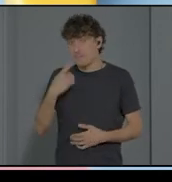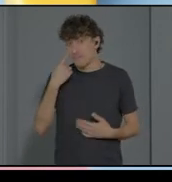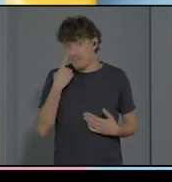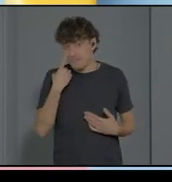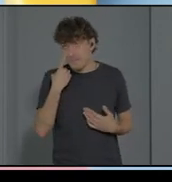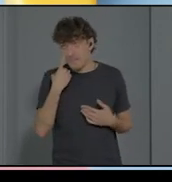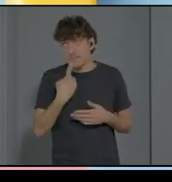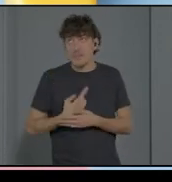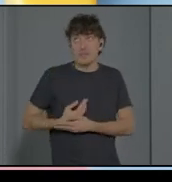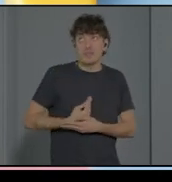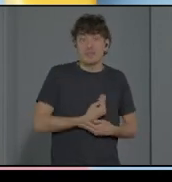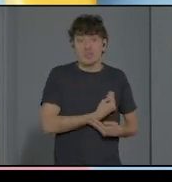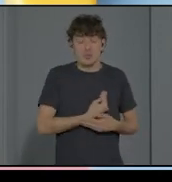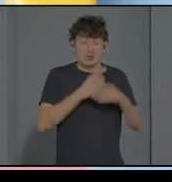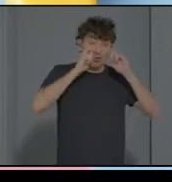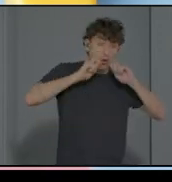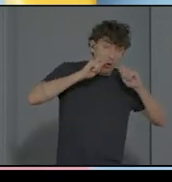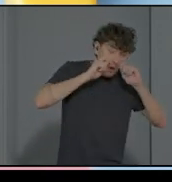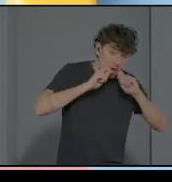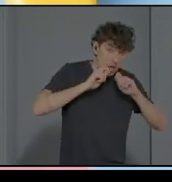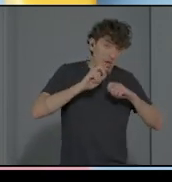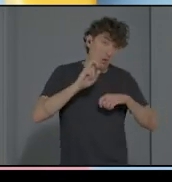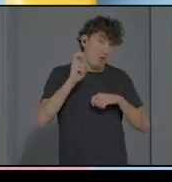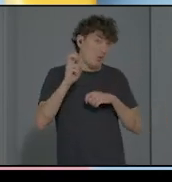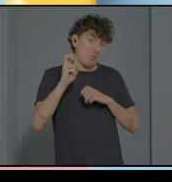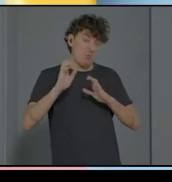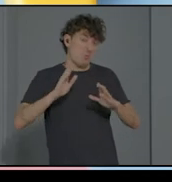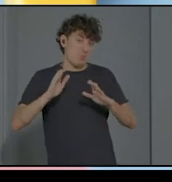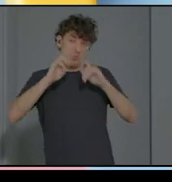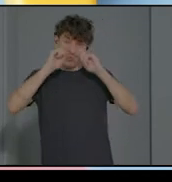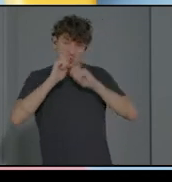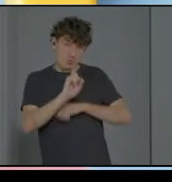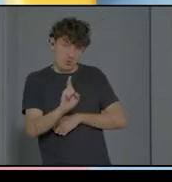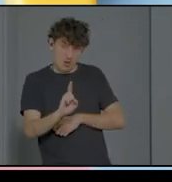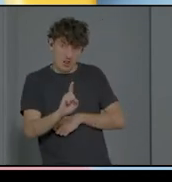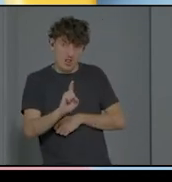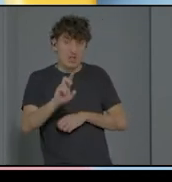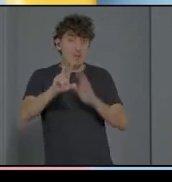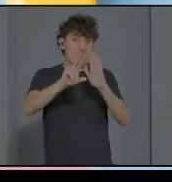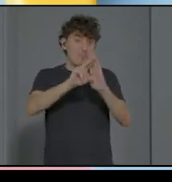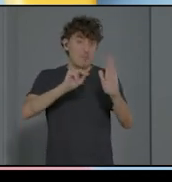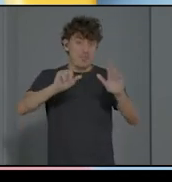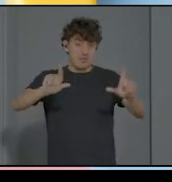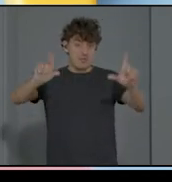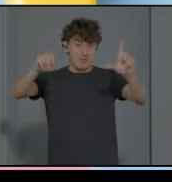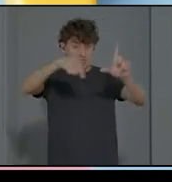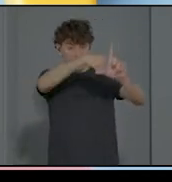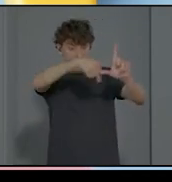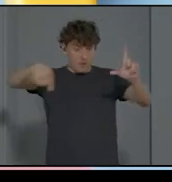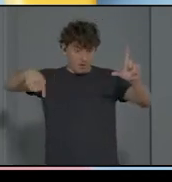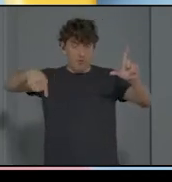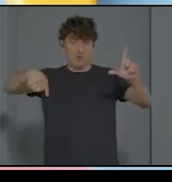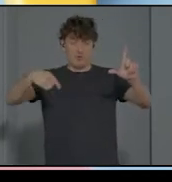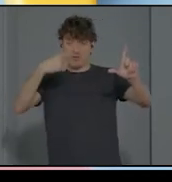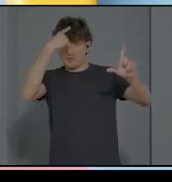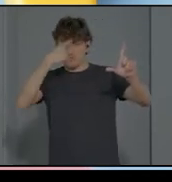no, y debajo del vídeo podéis ver una imagen que a lo mejor no es tan clara, pero cuando empiece el vídeo